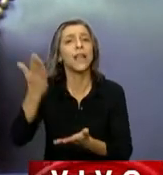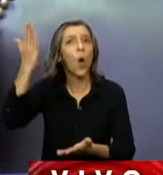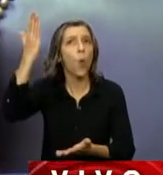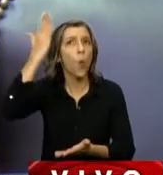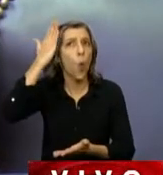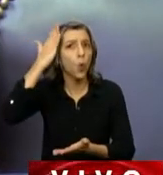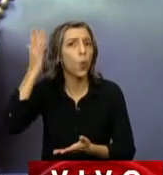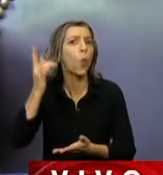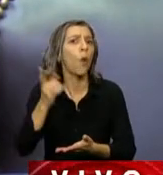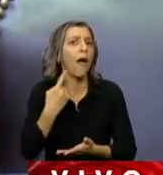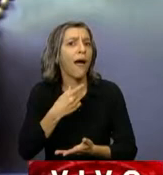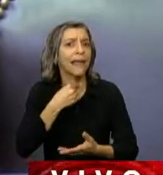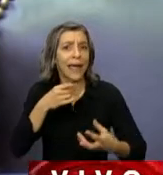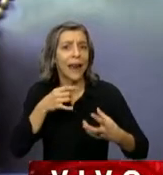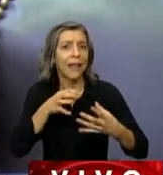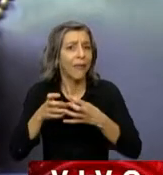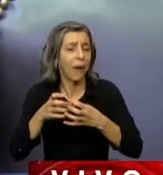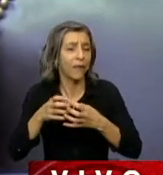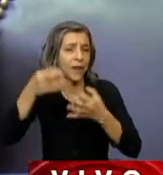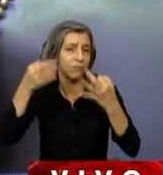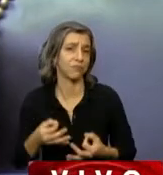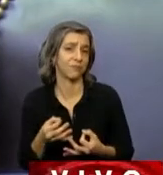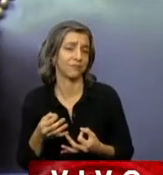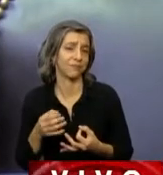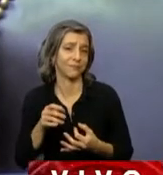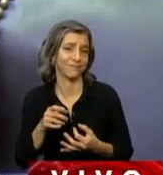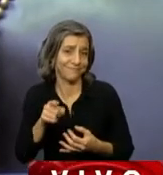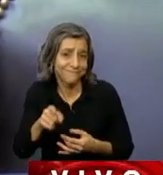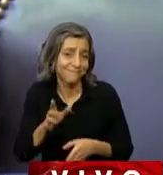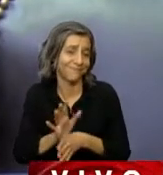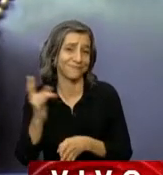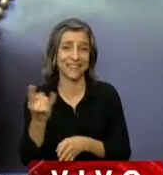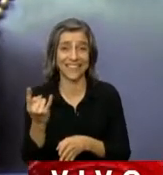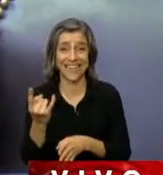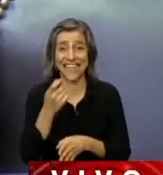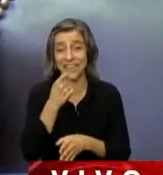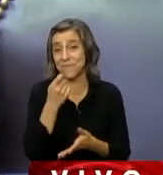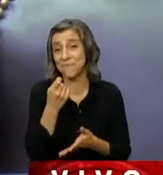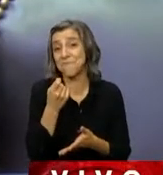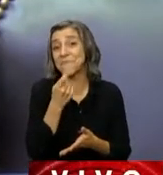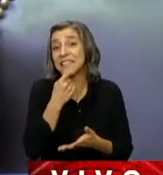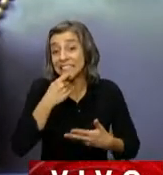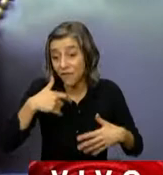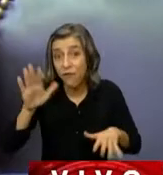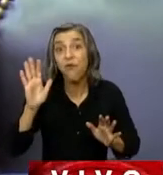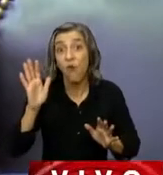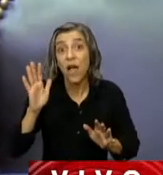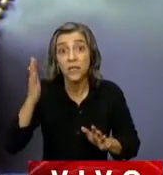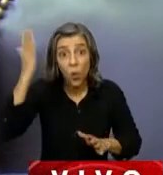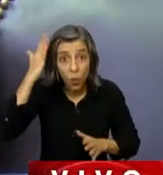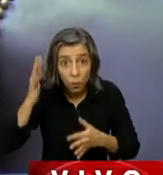o ese proyecto no fue enviado a la Comisión de Cultura. Si lo hubieran hecho, podríamos haber